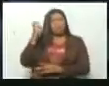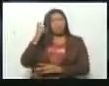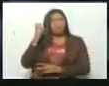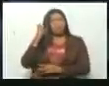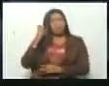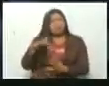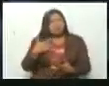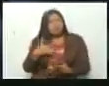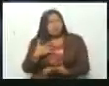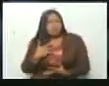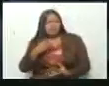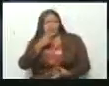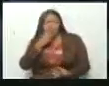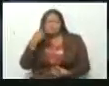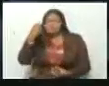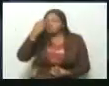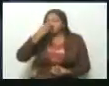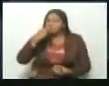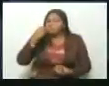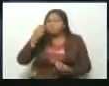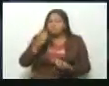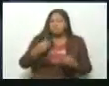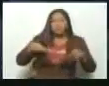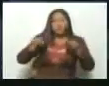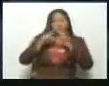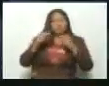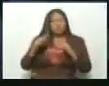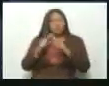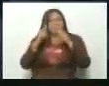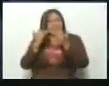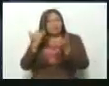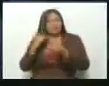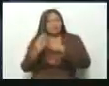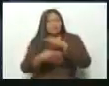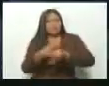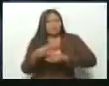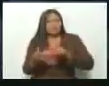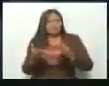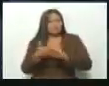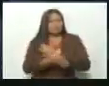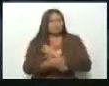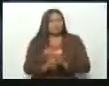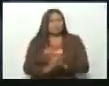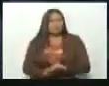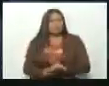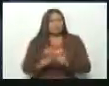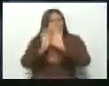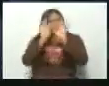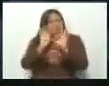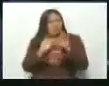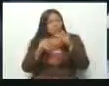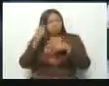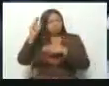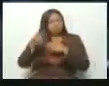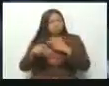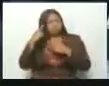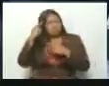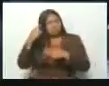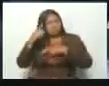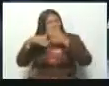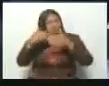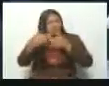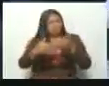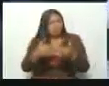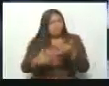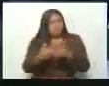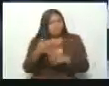la saborees. Y de eso se trata. Estos encuentros deben hacerse de manera mucho más periódica. Y estamos